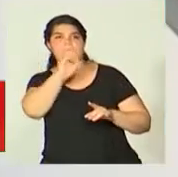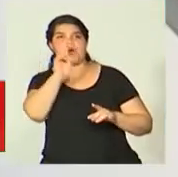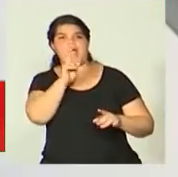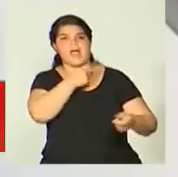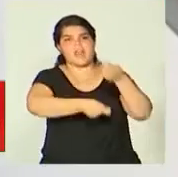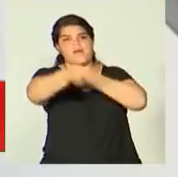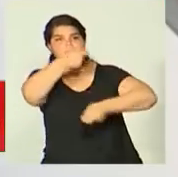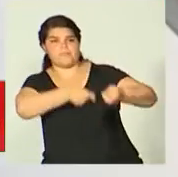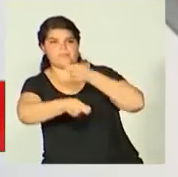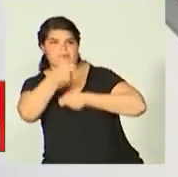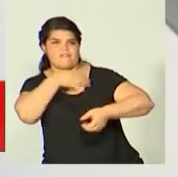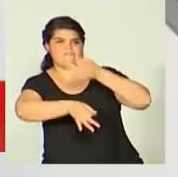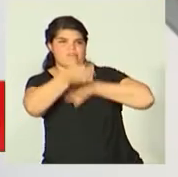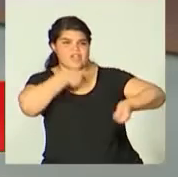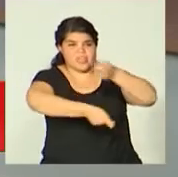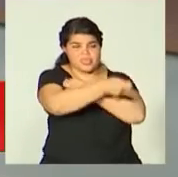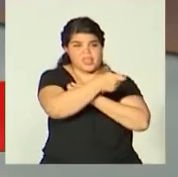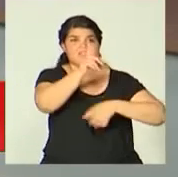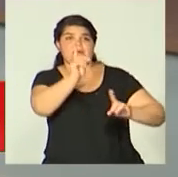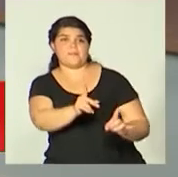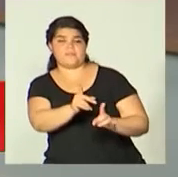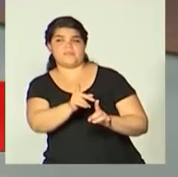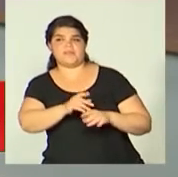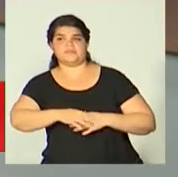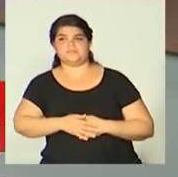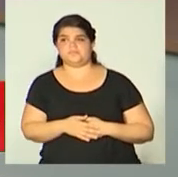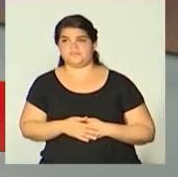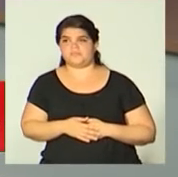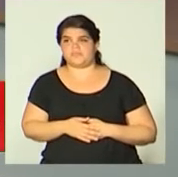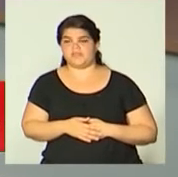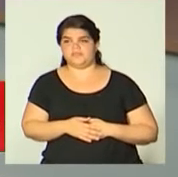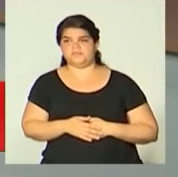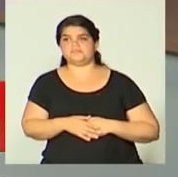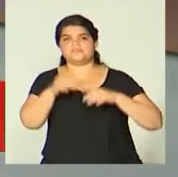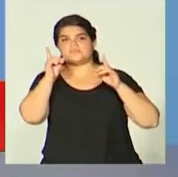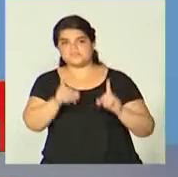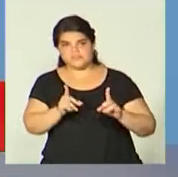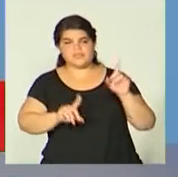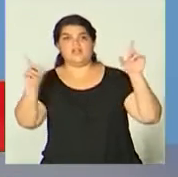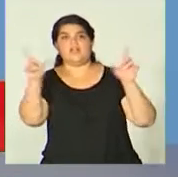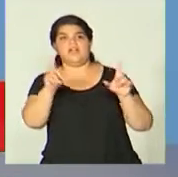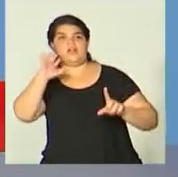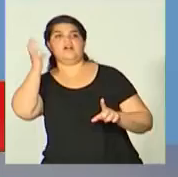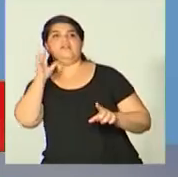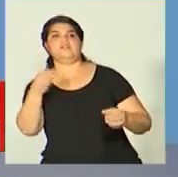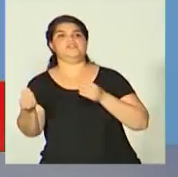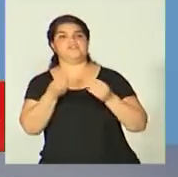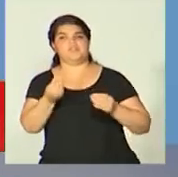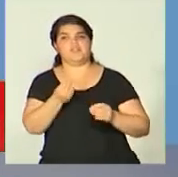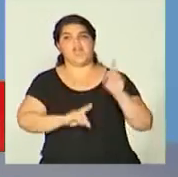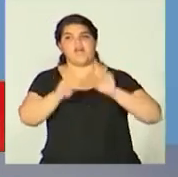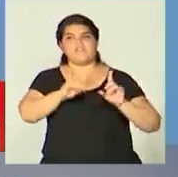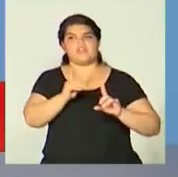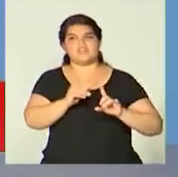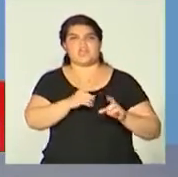vocación de servicio del código penal no tal cual digo por cuánto tiempo y en esto ha resaltado muchísimo en los medios de comunicación se seguía hablando del crimen